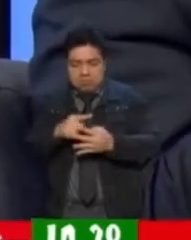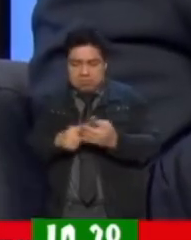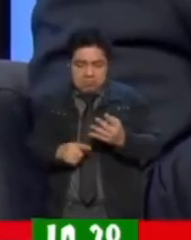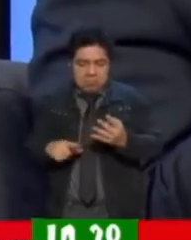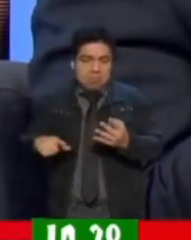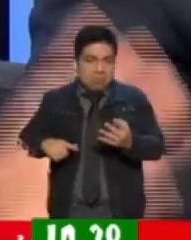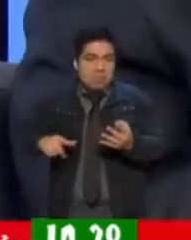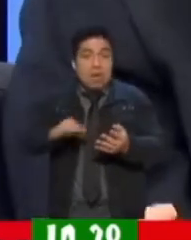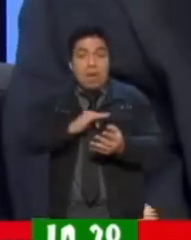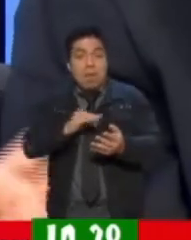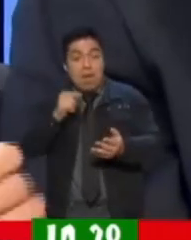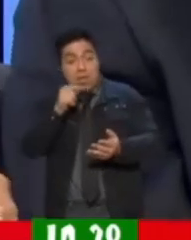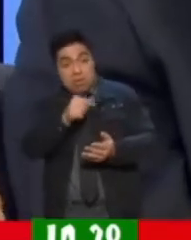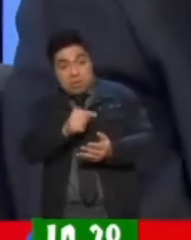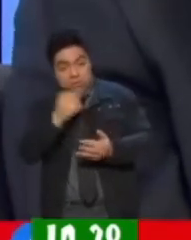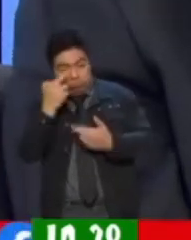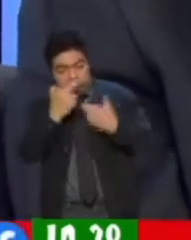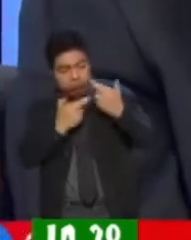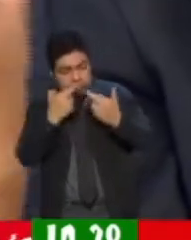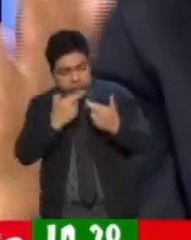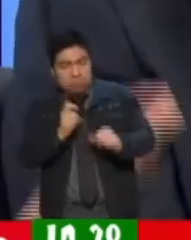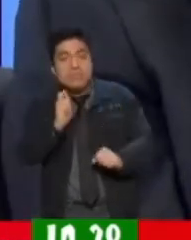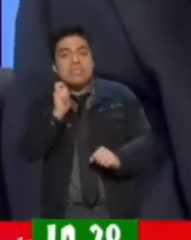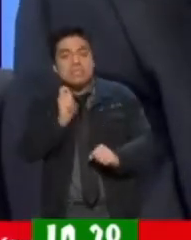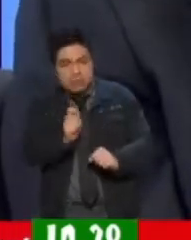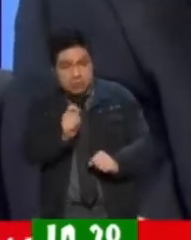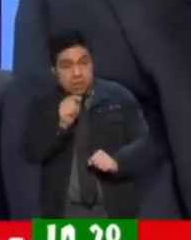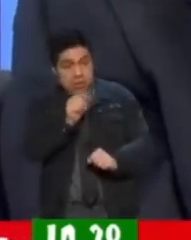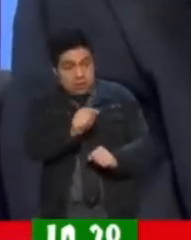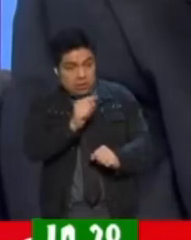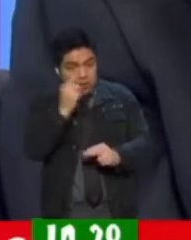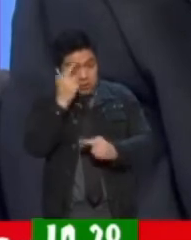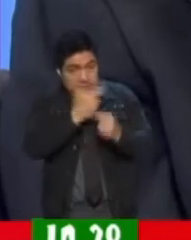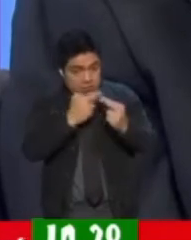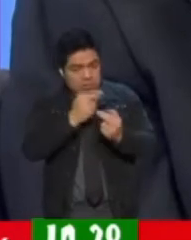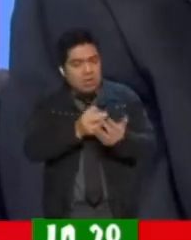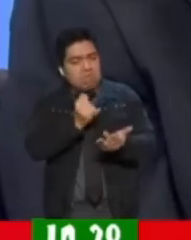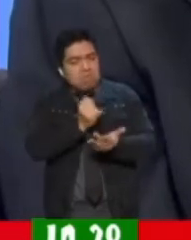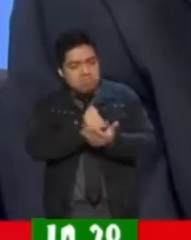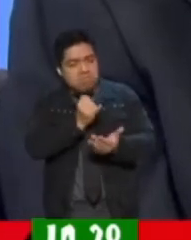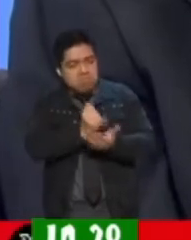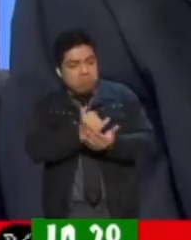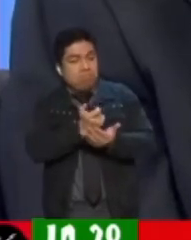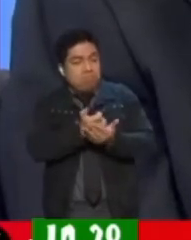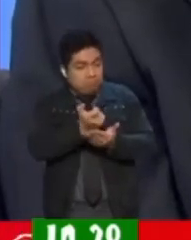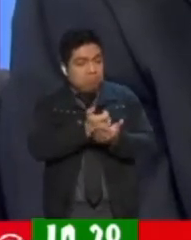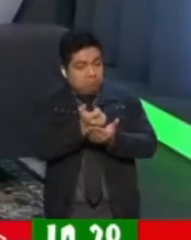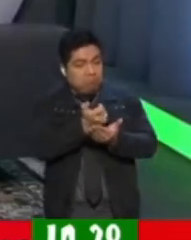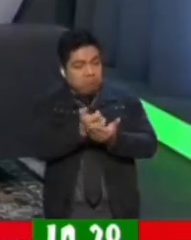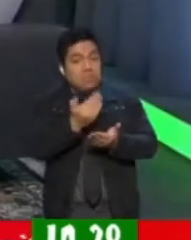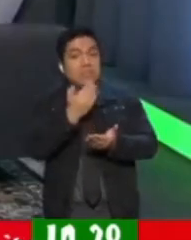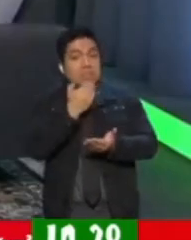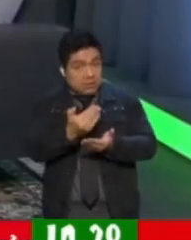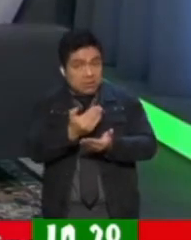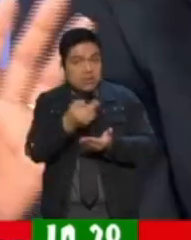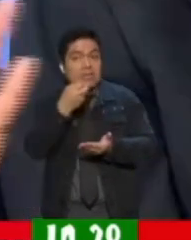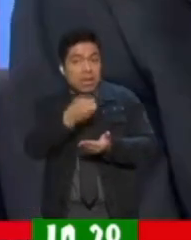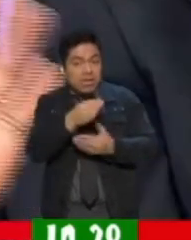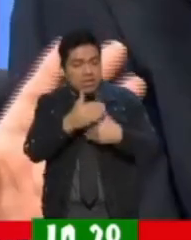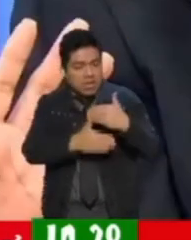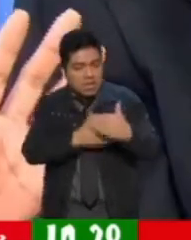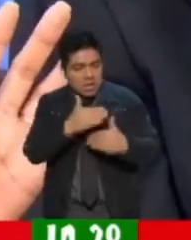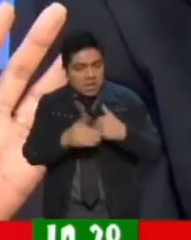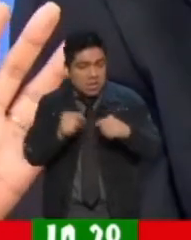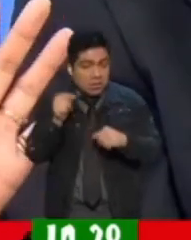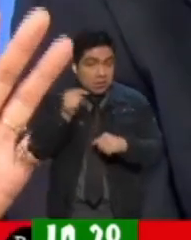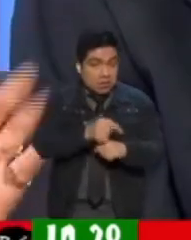puede auditar. Te puede auditar. ¿Qué quiere decir esto? Te va a revisar que hayas, claro, cumplido correctamente con tus obligaciones. Ajá. Entonces, es un procedimiento que él